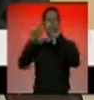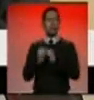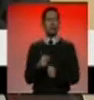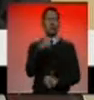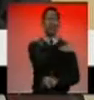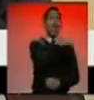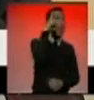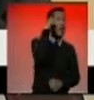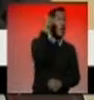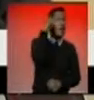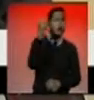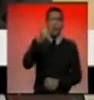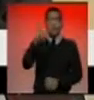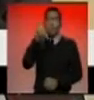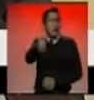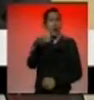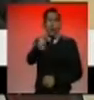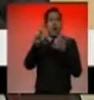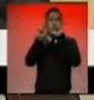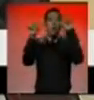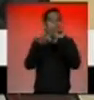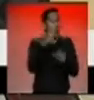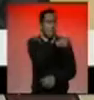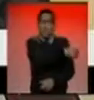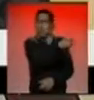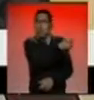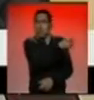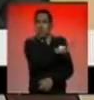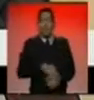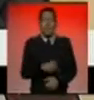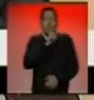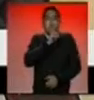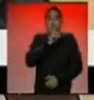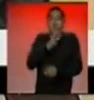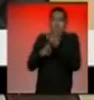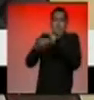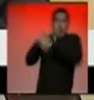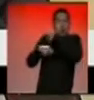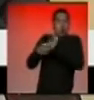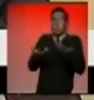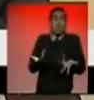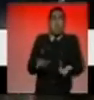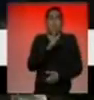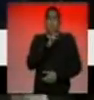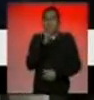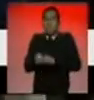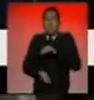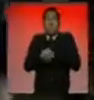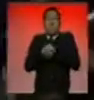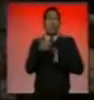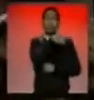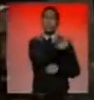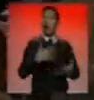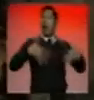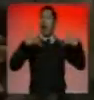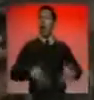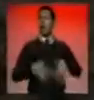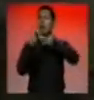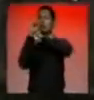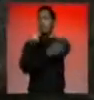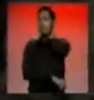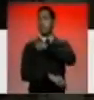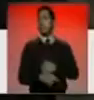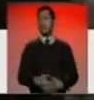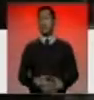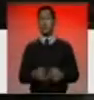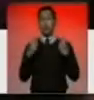si lazo es teatro ahí hay un delito de peculado bancario que es muy muy grave el canciller se refirió también a las revelaciones